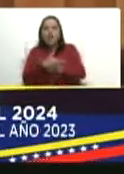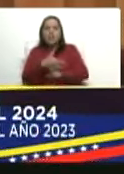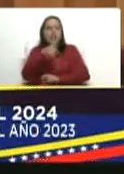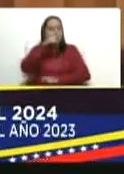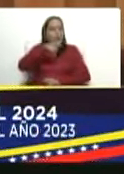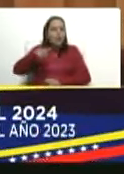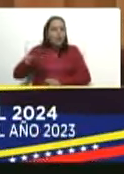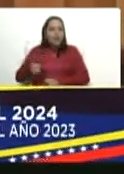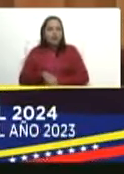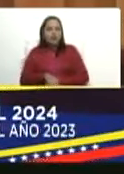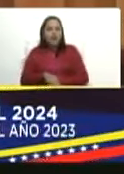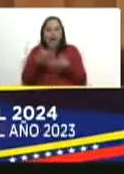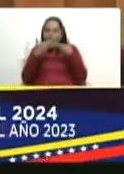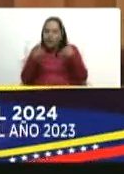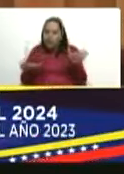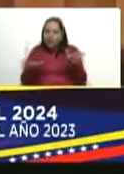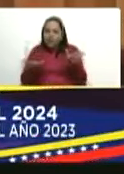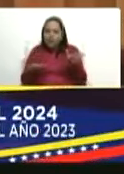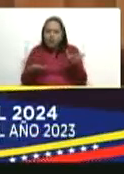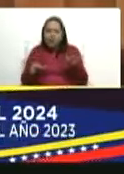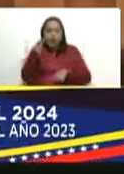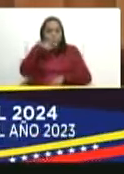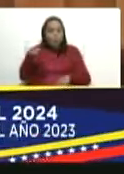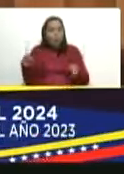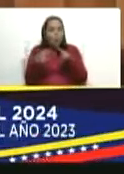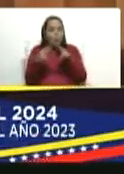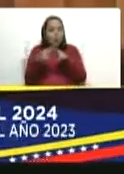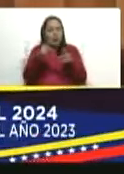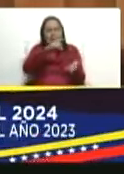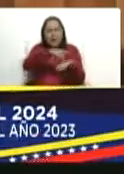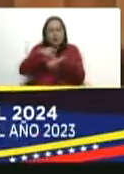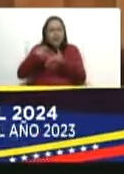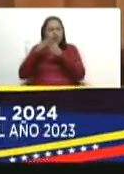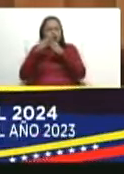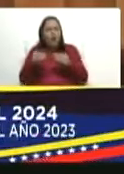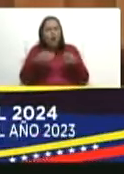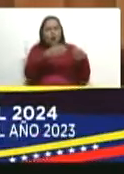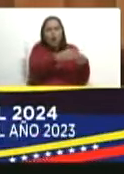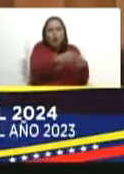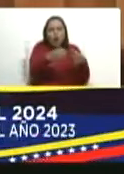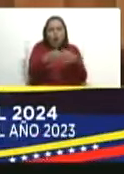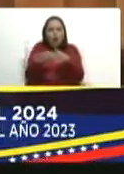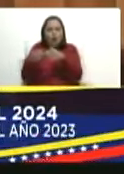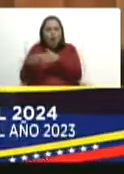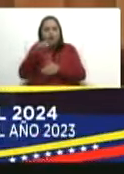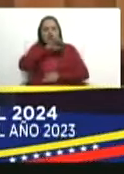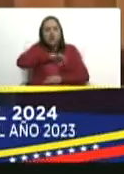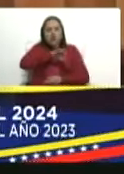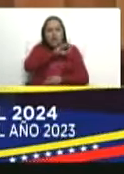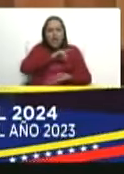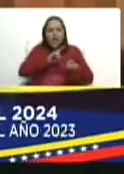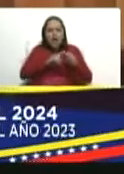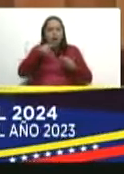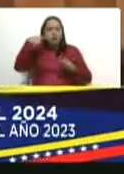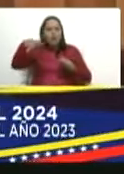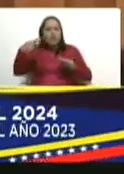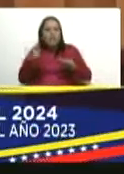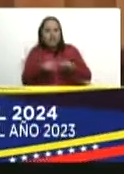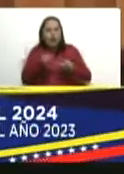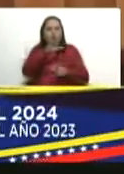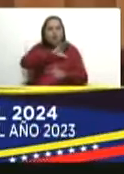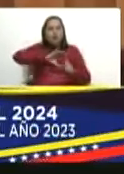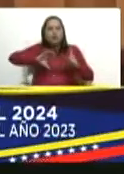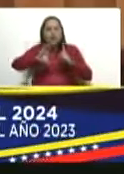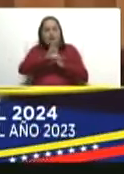puertas abiertas, con la participación de todos los sectores sociales, políticos,